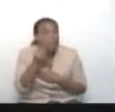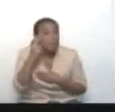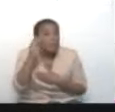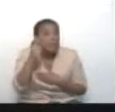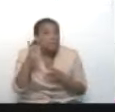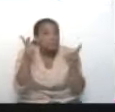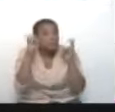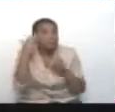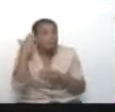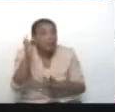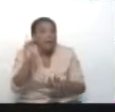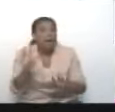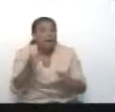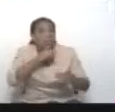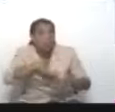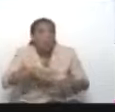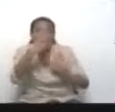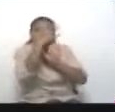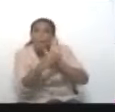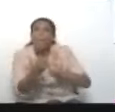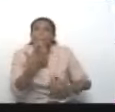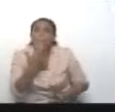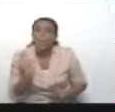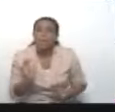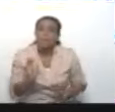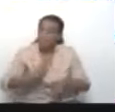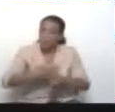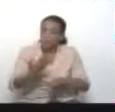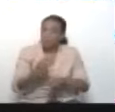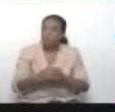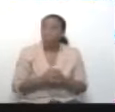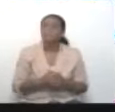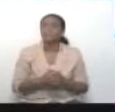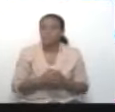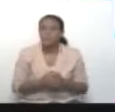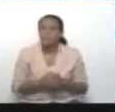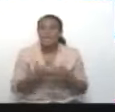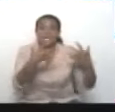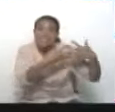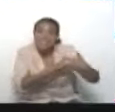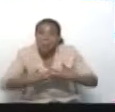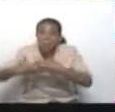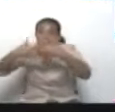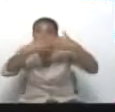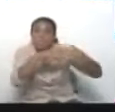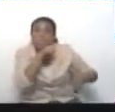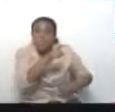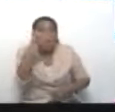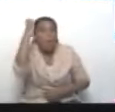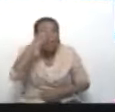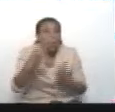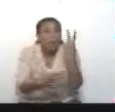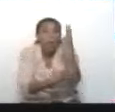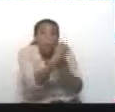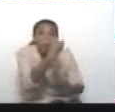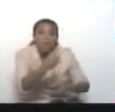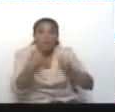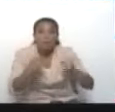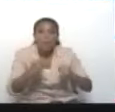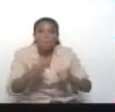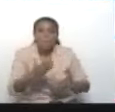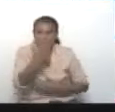historia. Y lo pongo como ejemplo. ¿Tú sabes por qué? Porque Estados Unidos y Europa son los